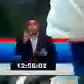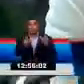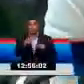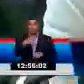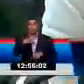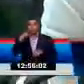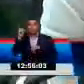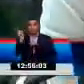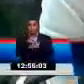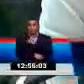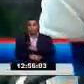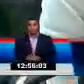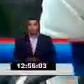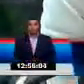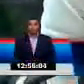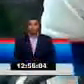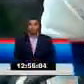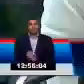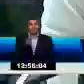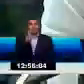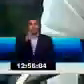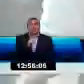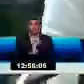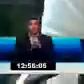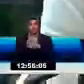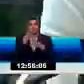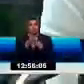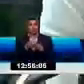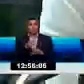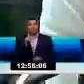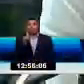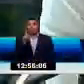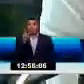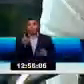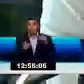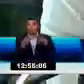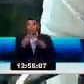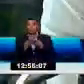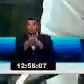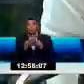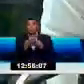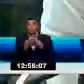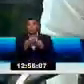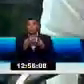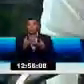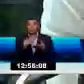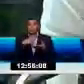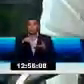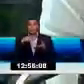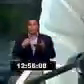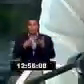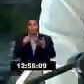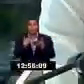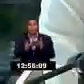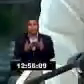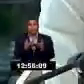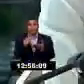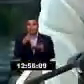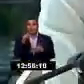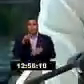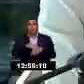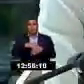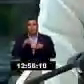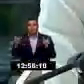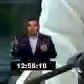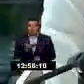fueron sentenciadas con penas de hasta 4 años de prisión y uno de los detenidos fue sobreseído a pesar de las evidencias.